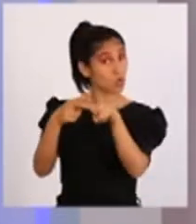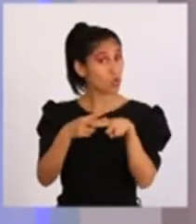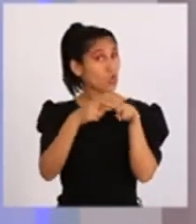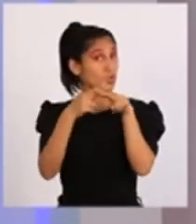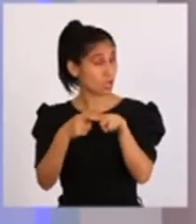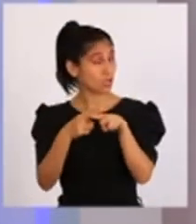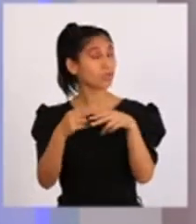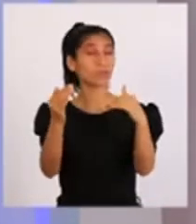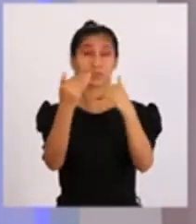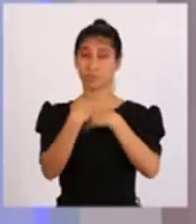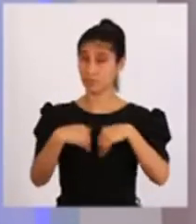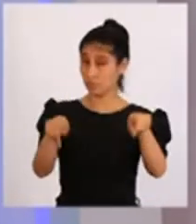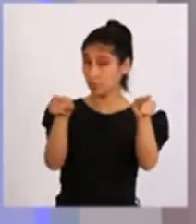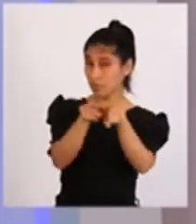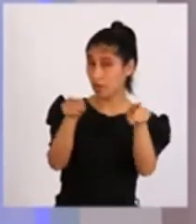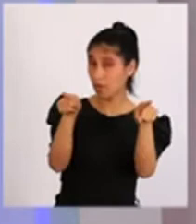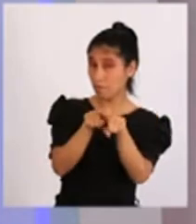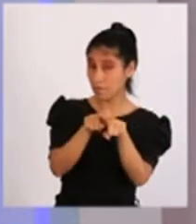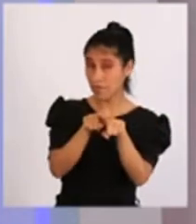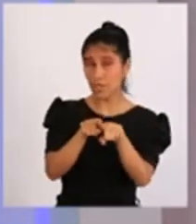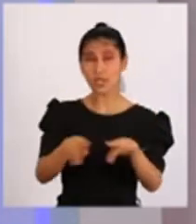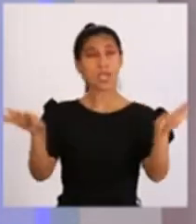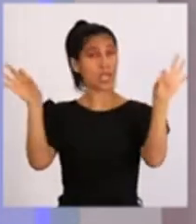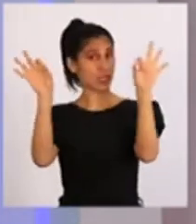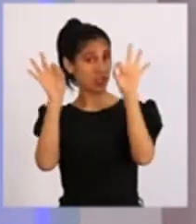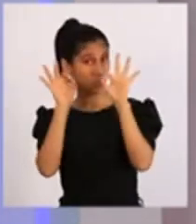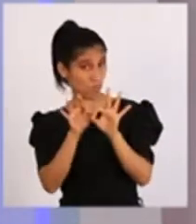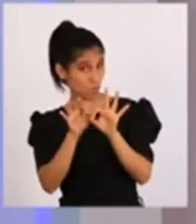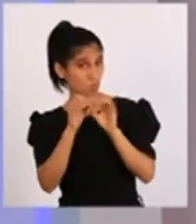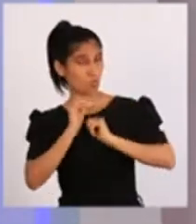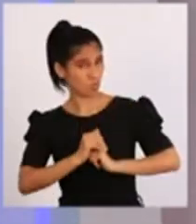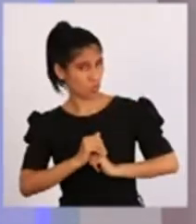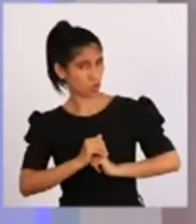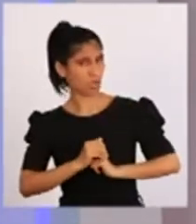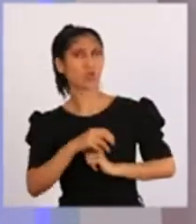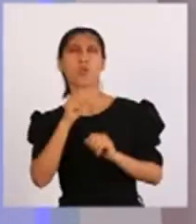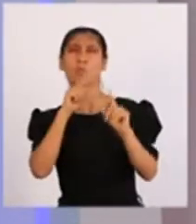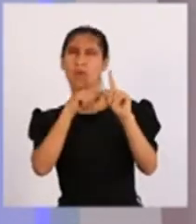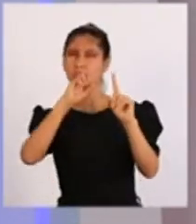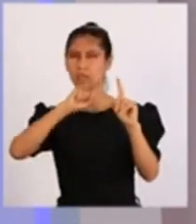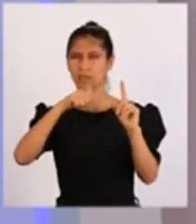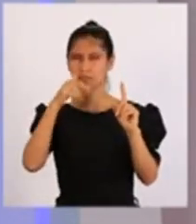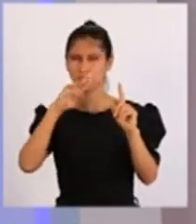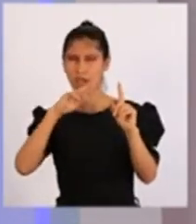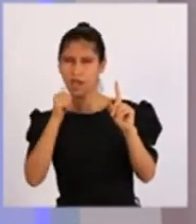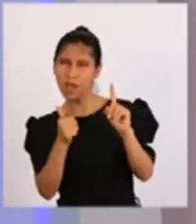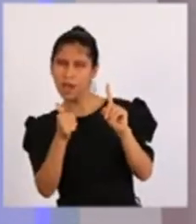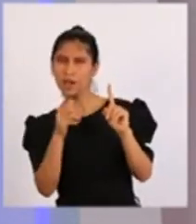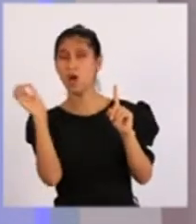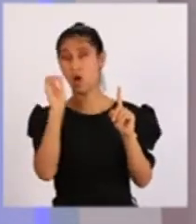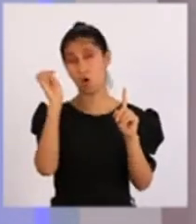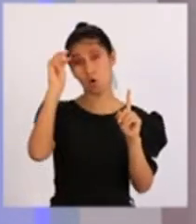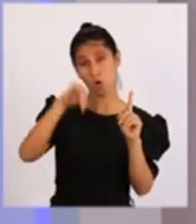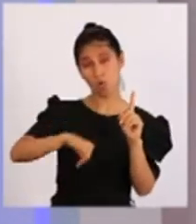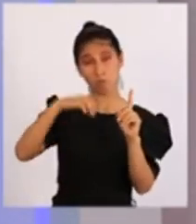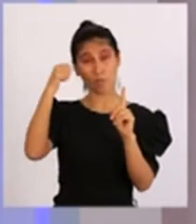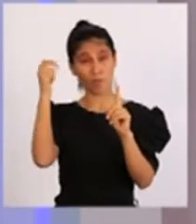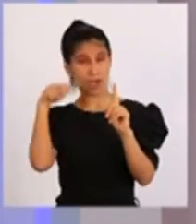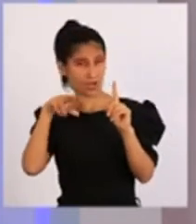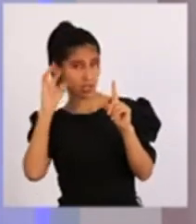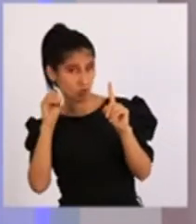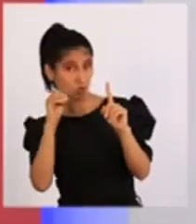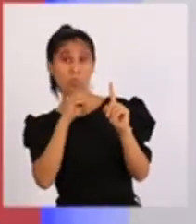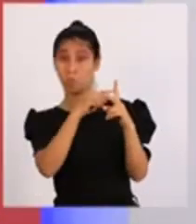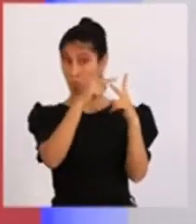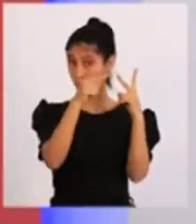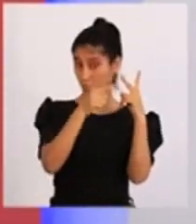also important to learn about people like Sara Purca or Marino Morikawa, who help to conserve